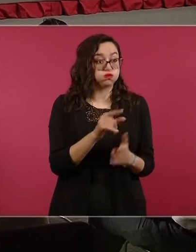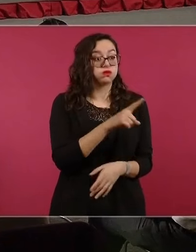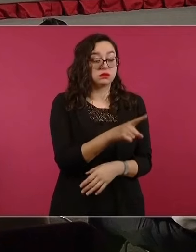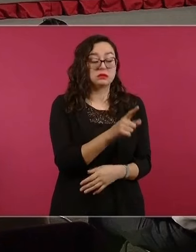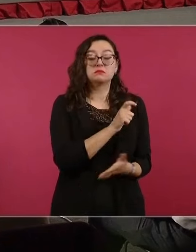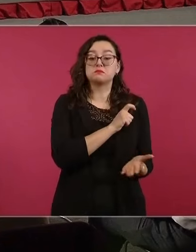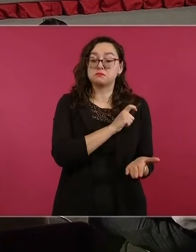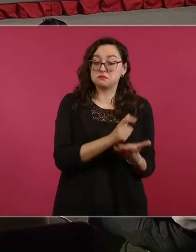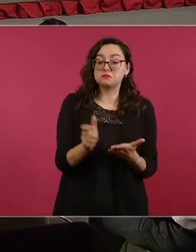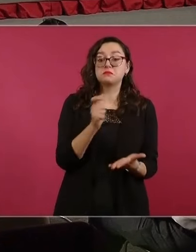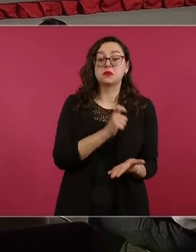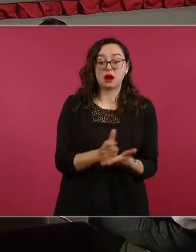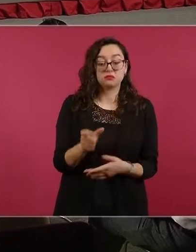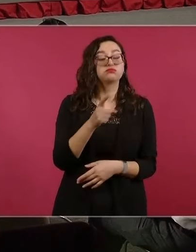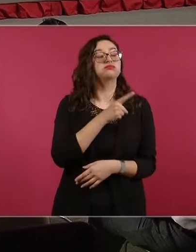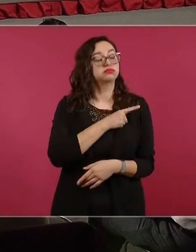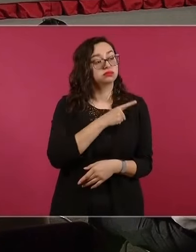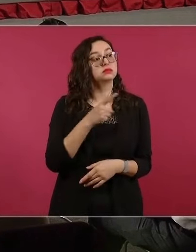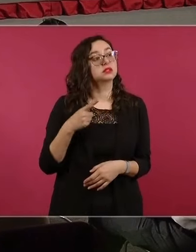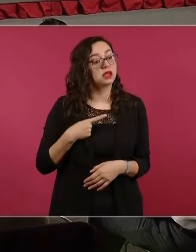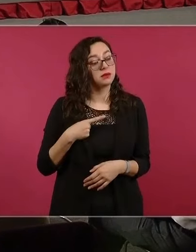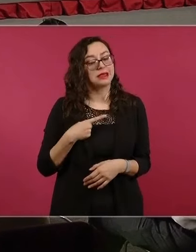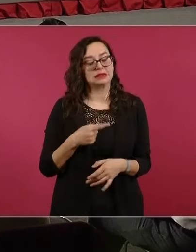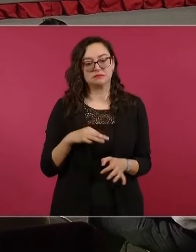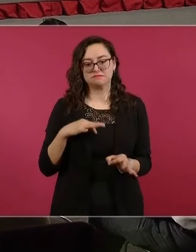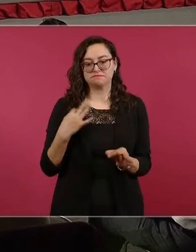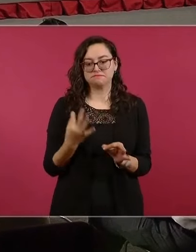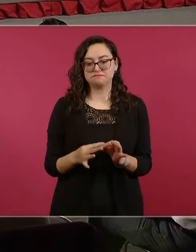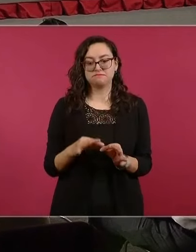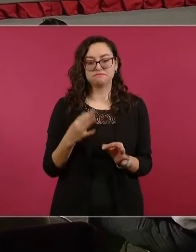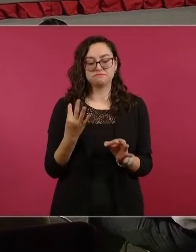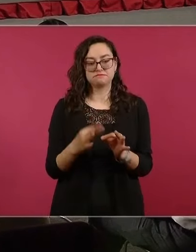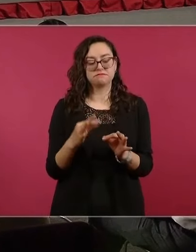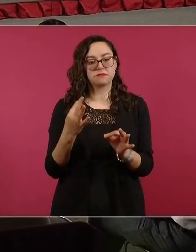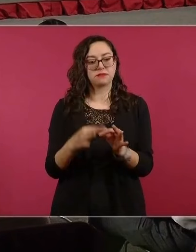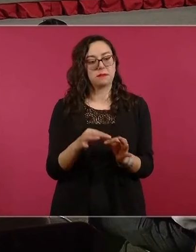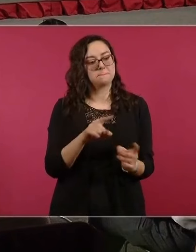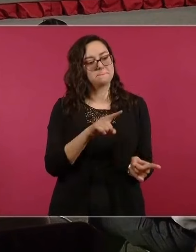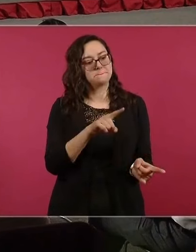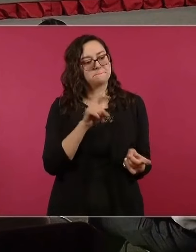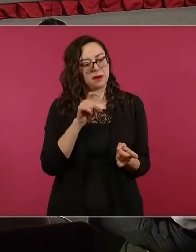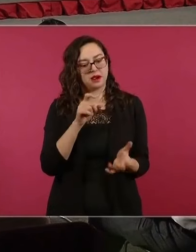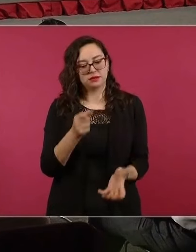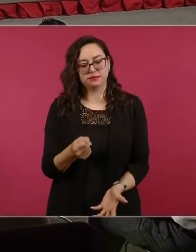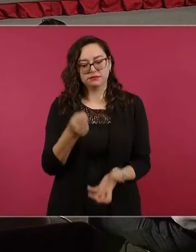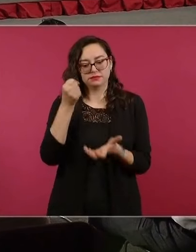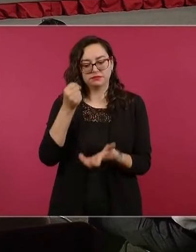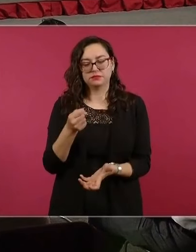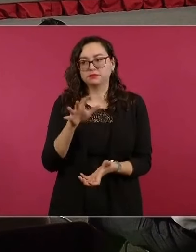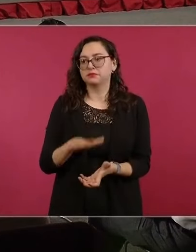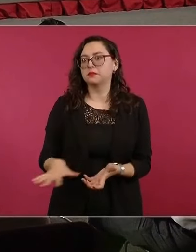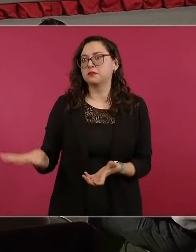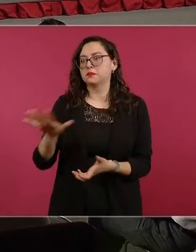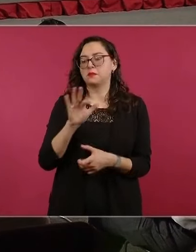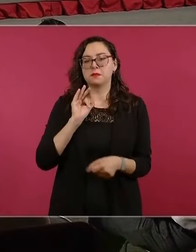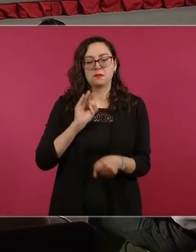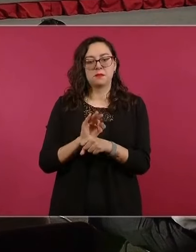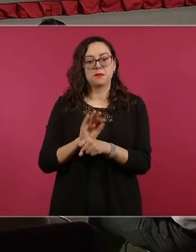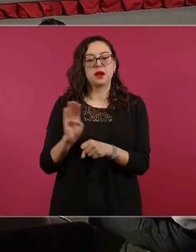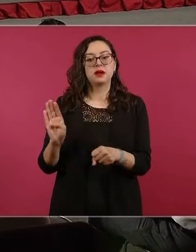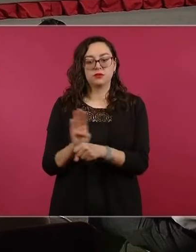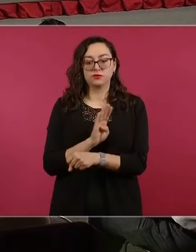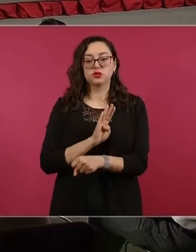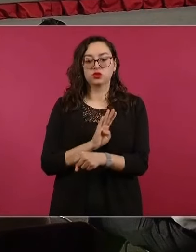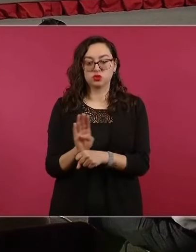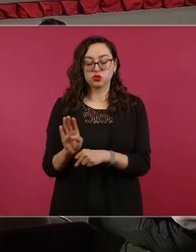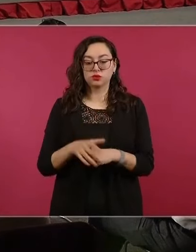deben ser recaudadas oportunamente para su correcta aplicación en beneficio del pueblo. Y